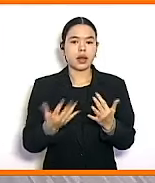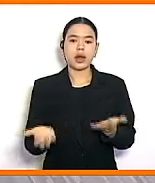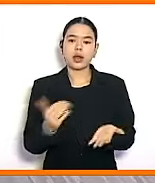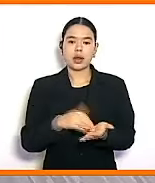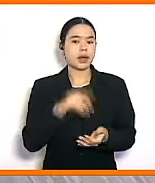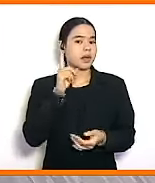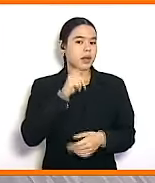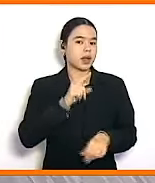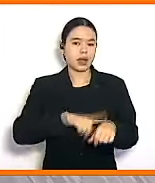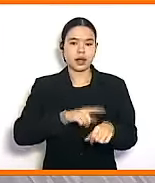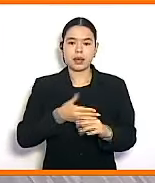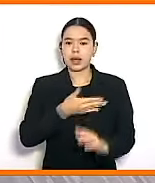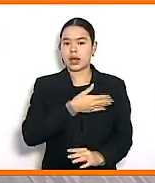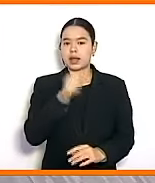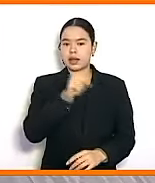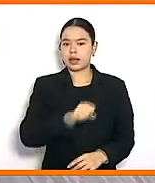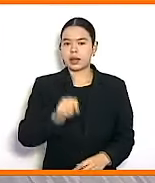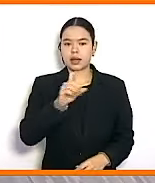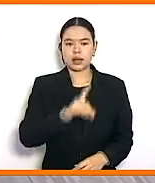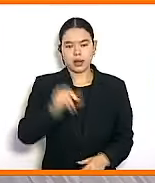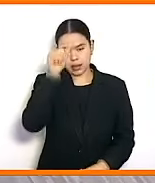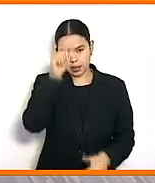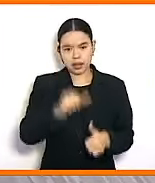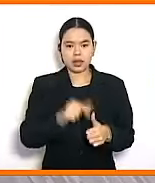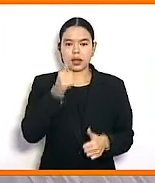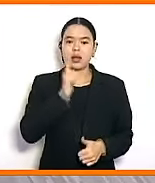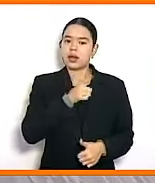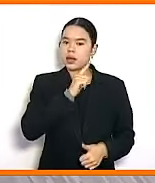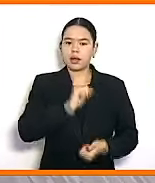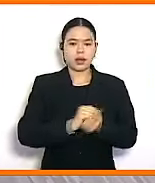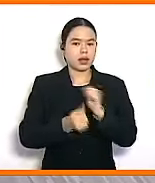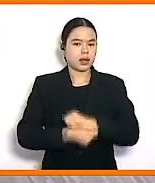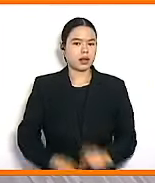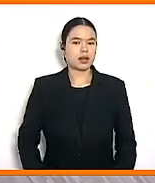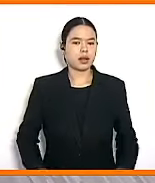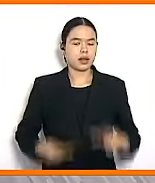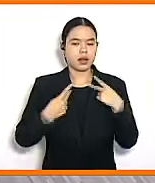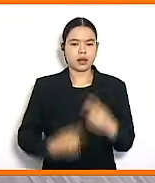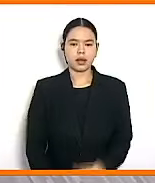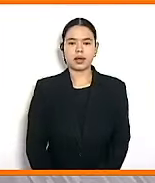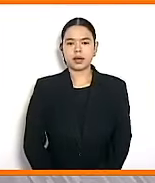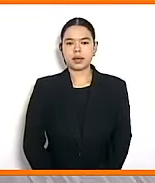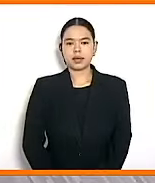mañana en nuestra antesala de fin de semana. Y recuerda que Loto te cambia la vida.